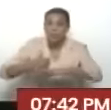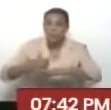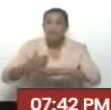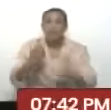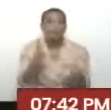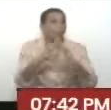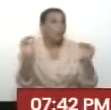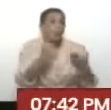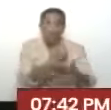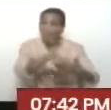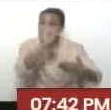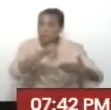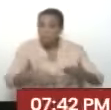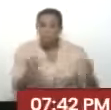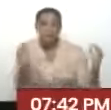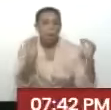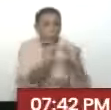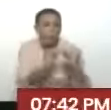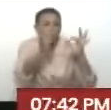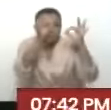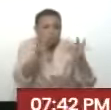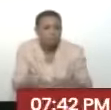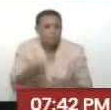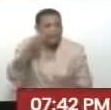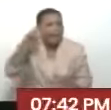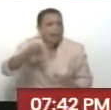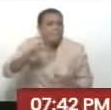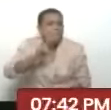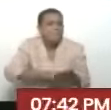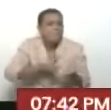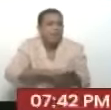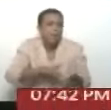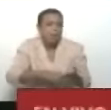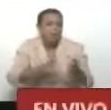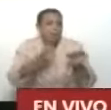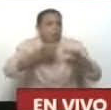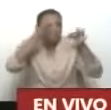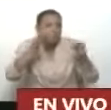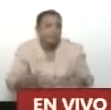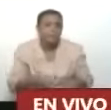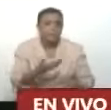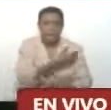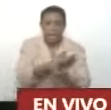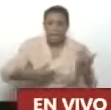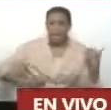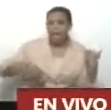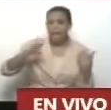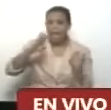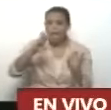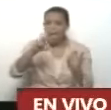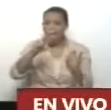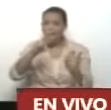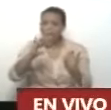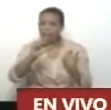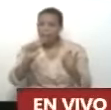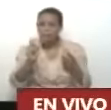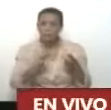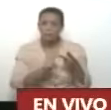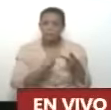firman acá, certificando los resultados. Elvis Amoroso, presidente del Consejo Nacional